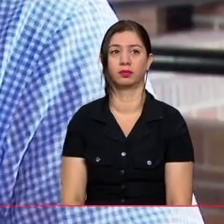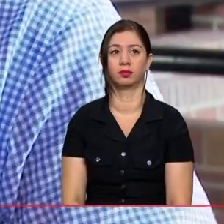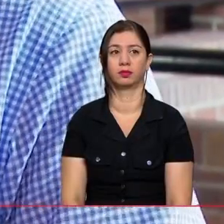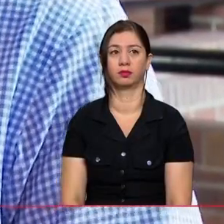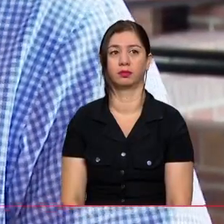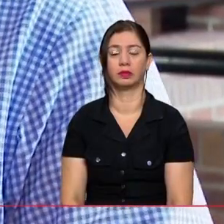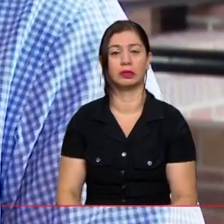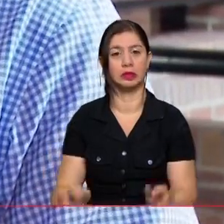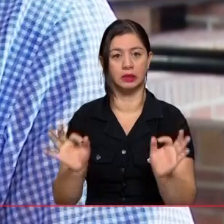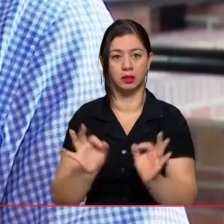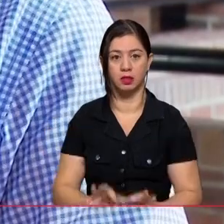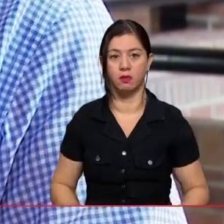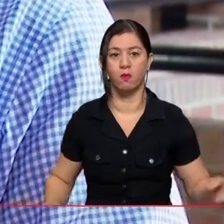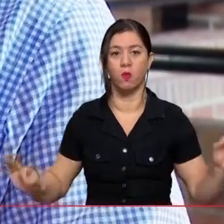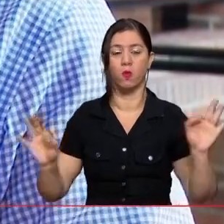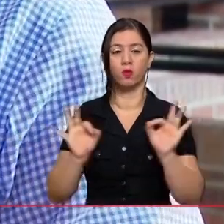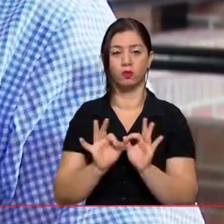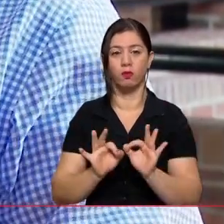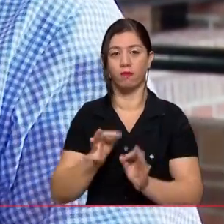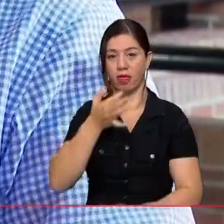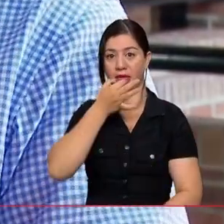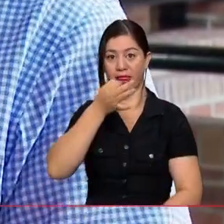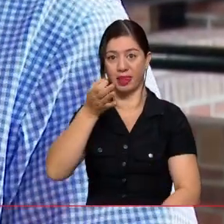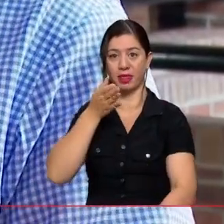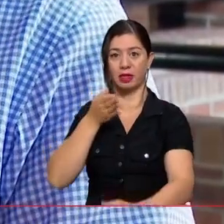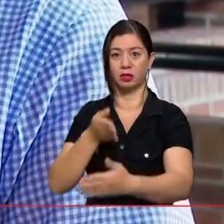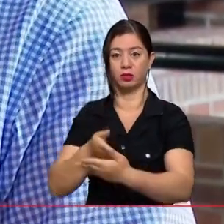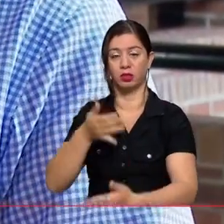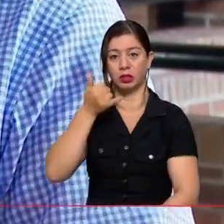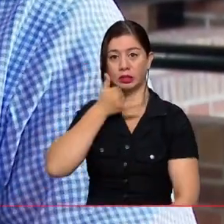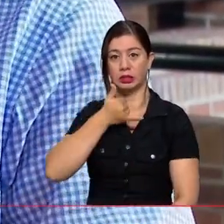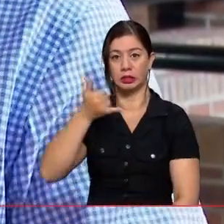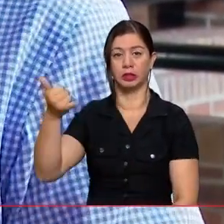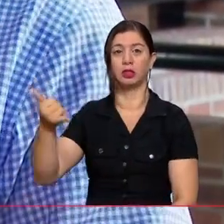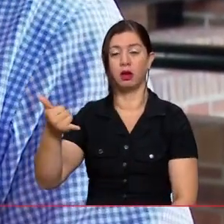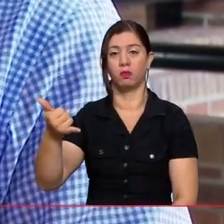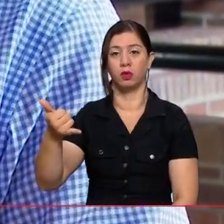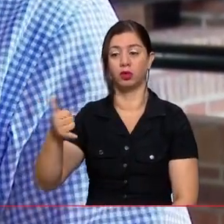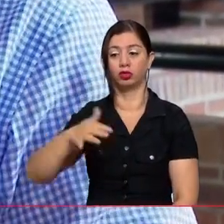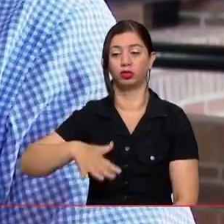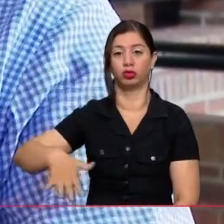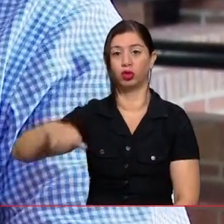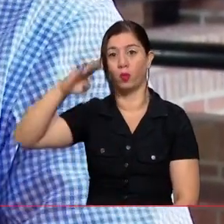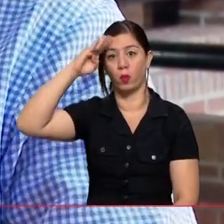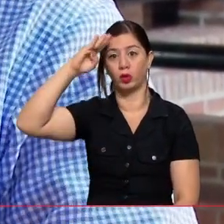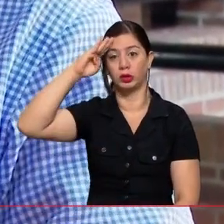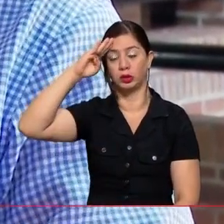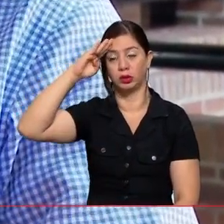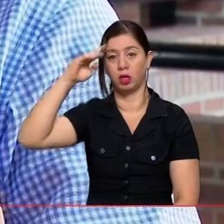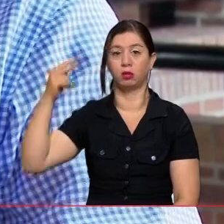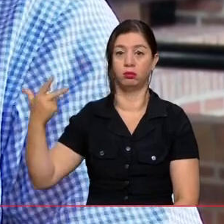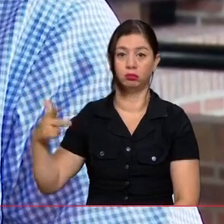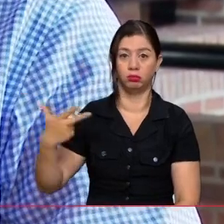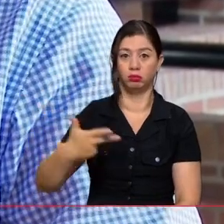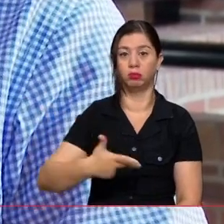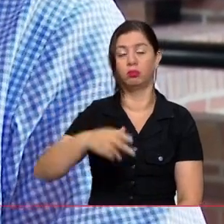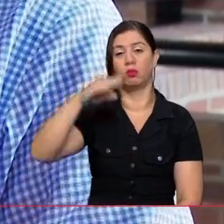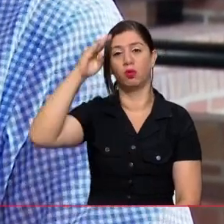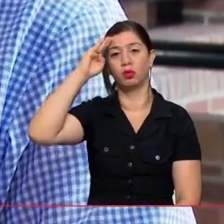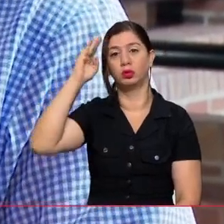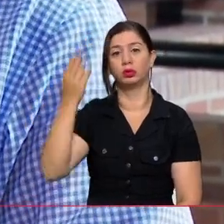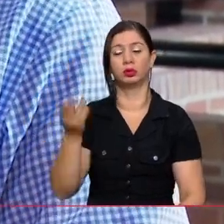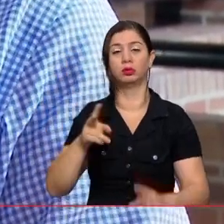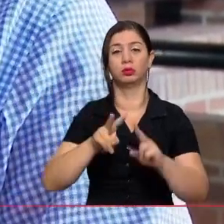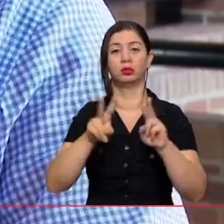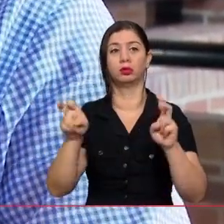Es súper importante que la comunidad no siga haciendo la denuncia, que llame al cuadrante, que le toquen su sector de la policía para que llegue la policía si es un tema